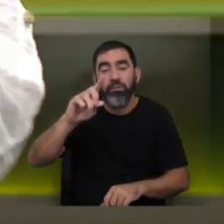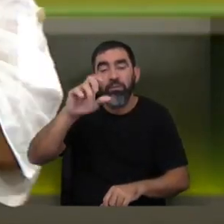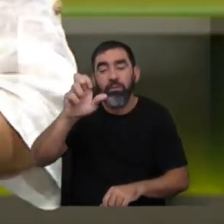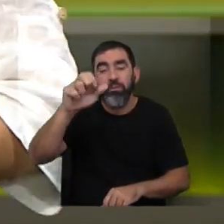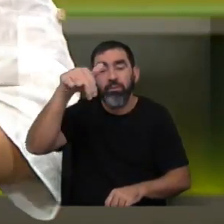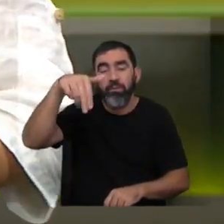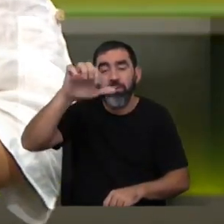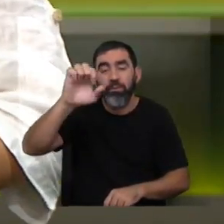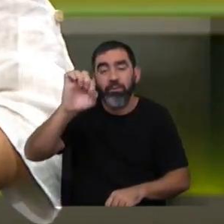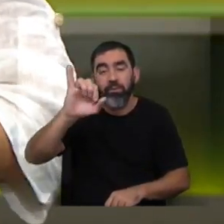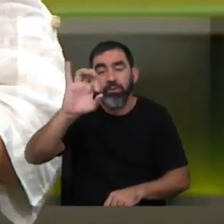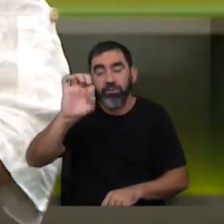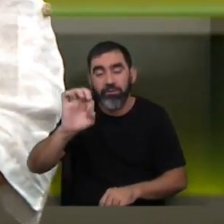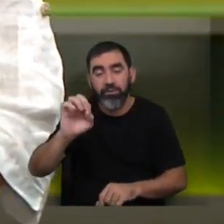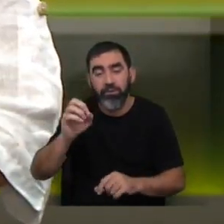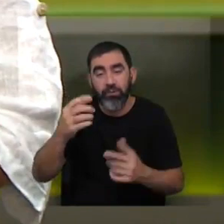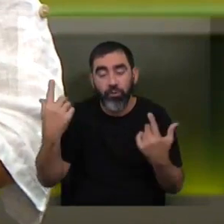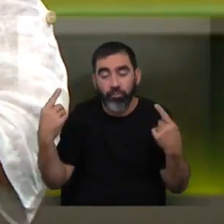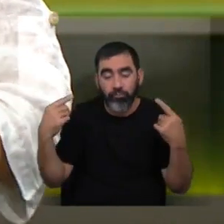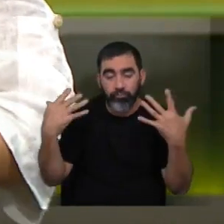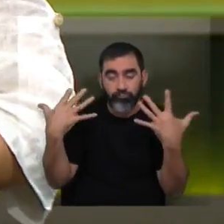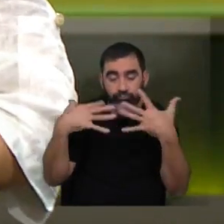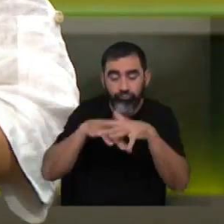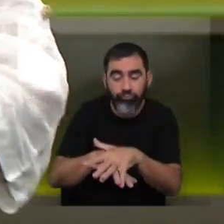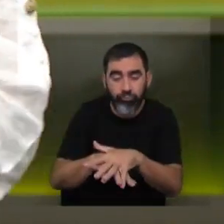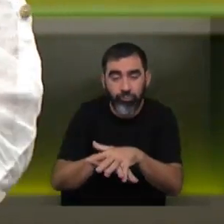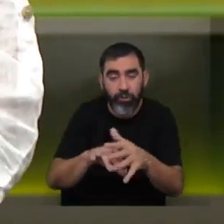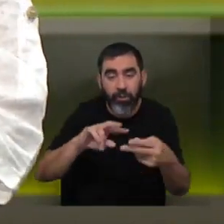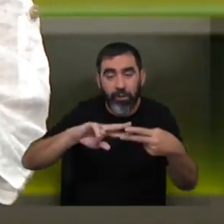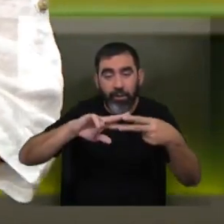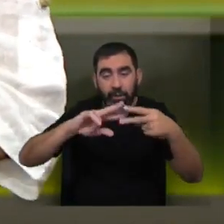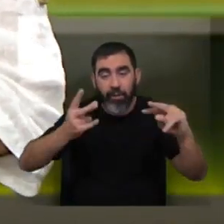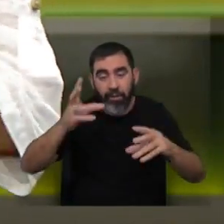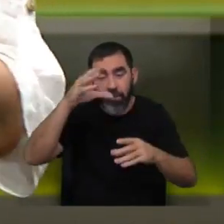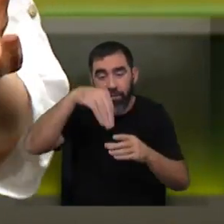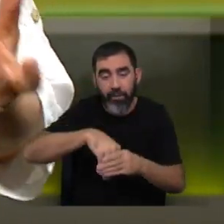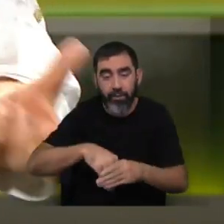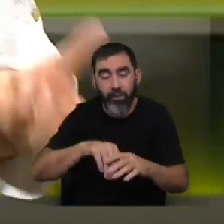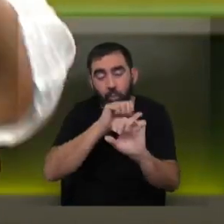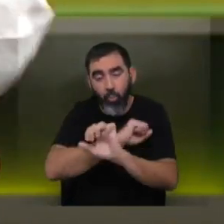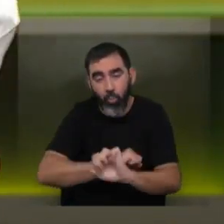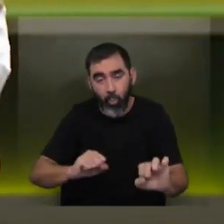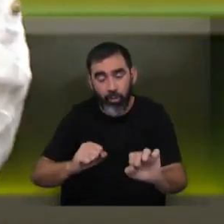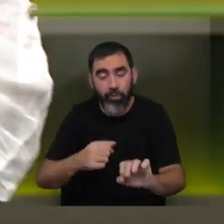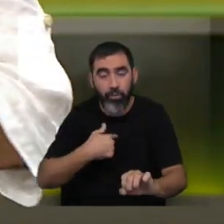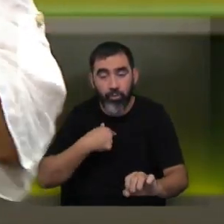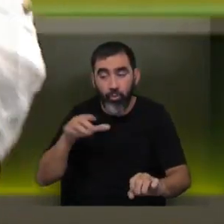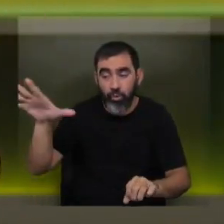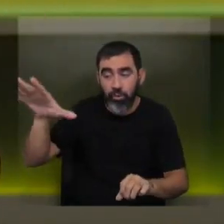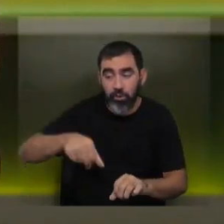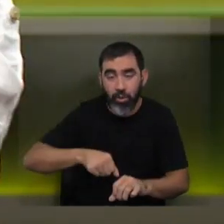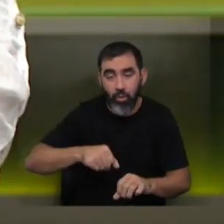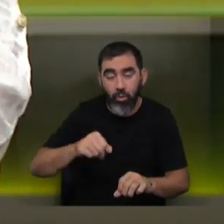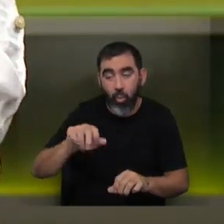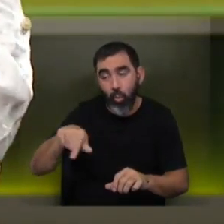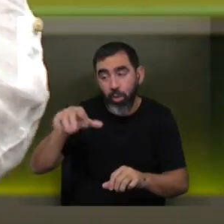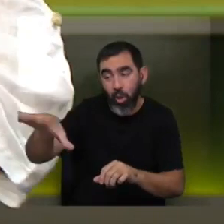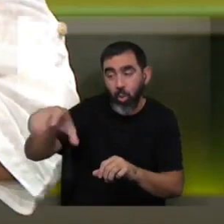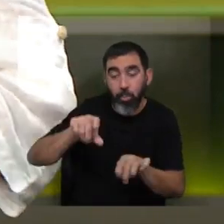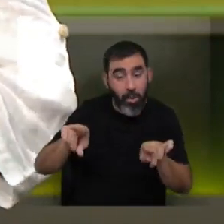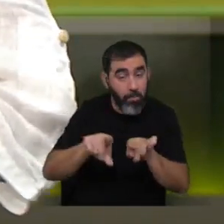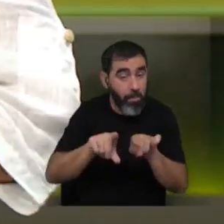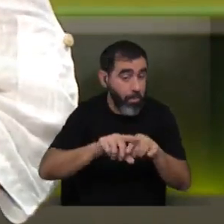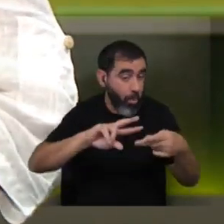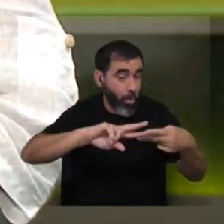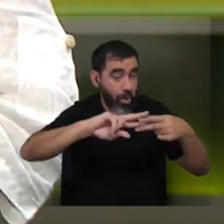combinación nueva de genes que exista dentro de un organismo. Puede ser que yo haya introducido una copia más de un mismo